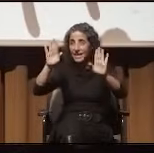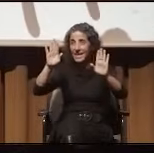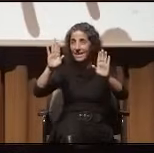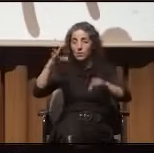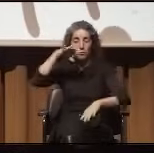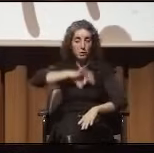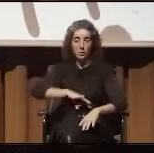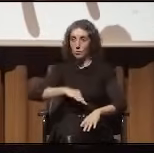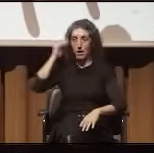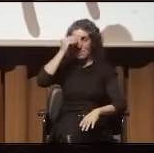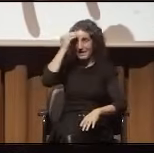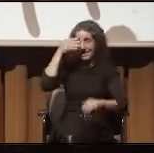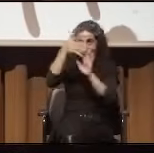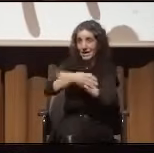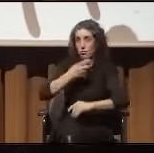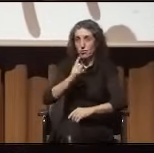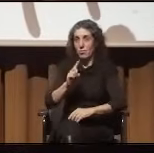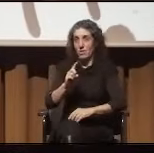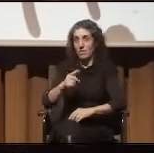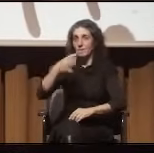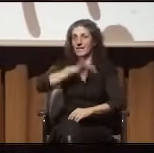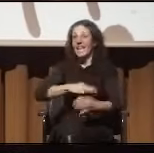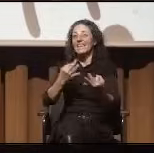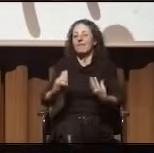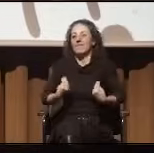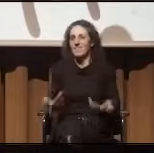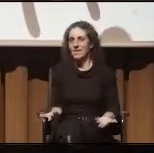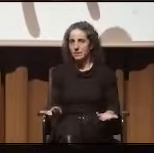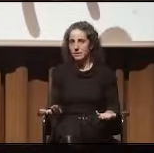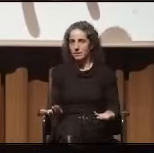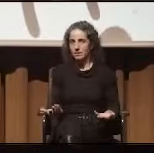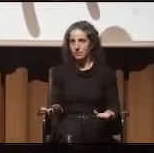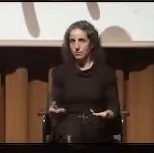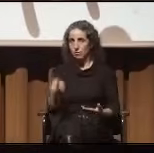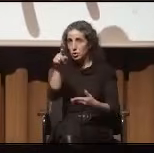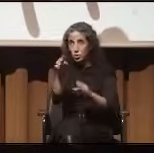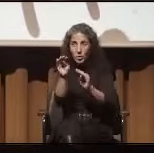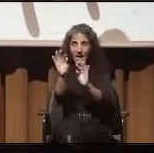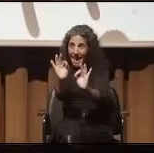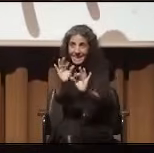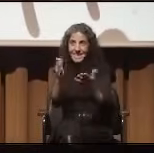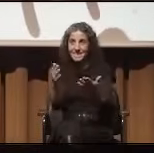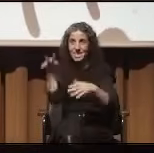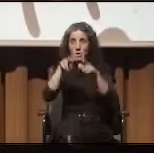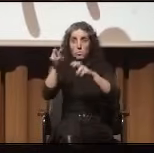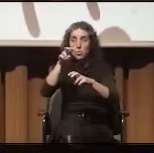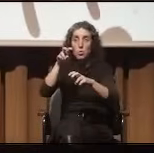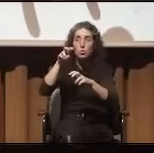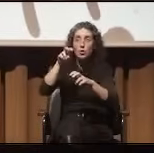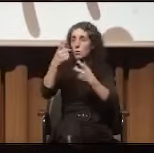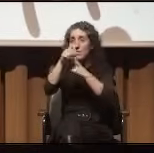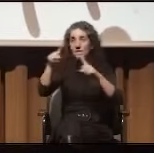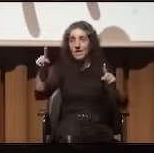puede explicar. Se tiene que vivir. Entonces, lo que tú eres ya es eso. No hay que buscarlo, no hay que ir a las montañas.